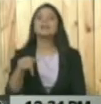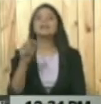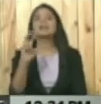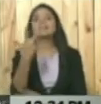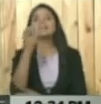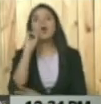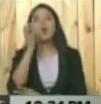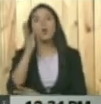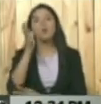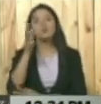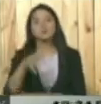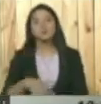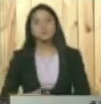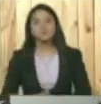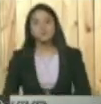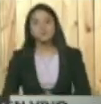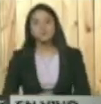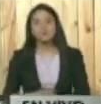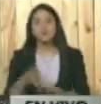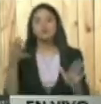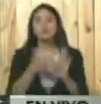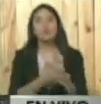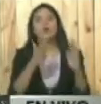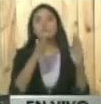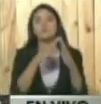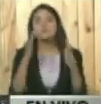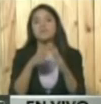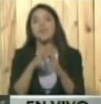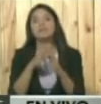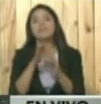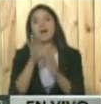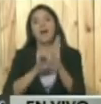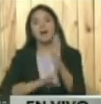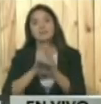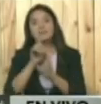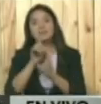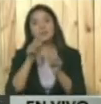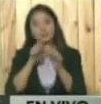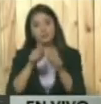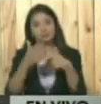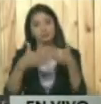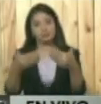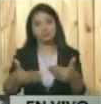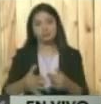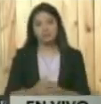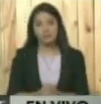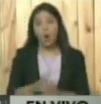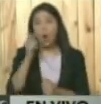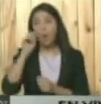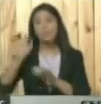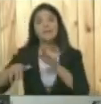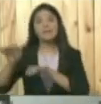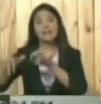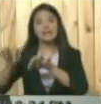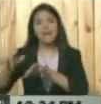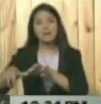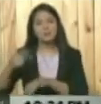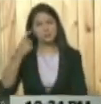conferencia de la vivienda, el hábitat y el desarrollo sostenible. Secretario General Ban Ki-moon,